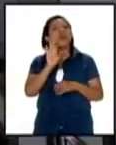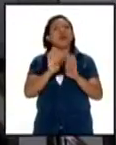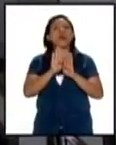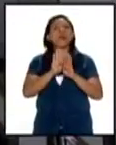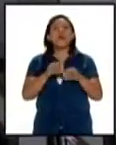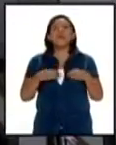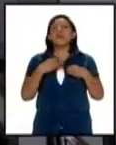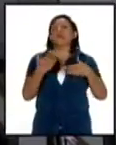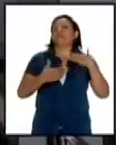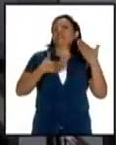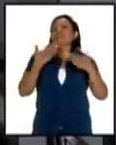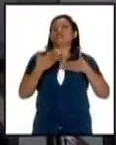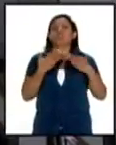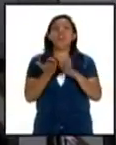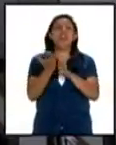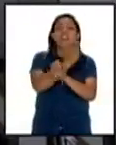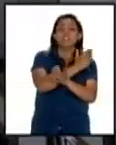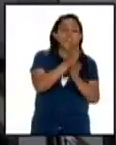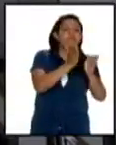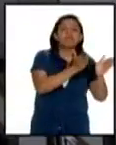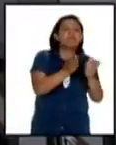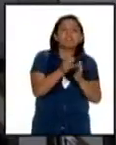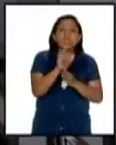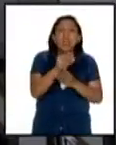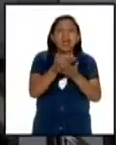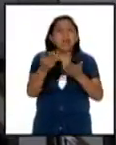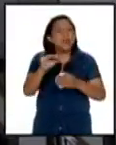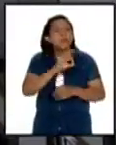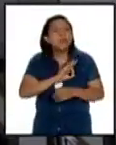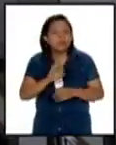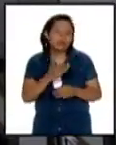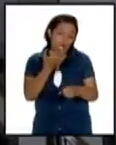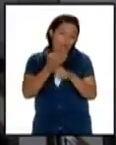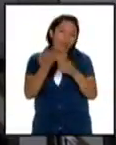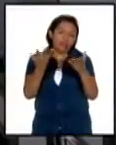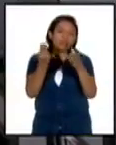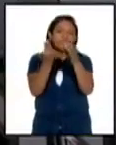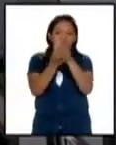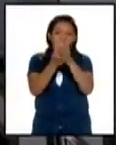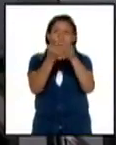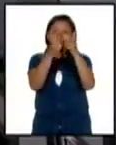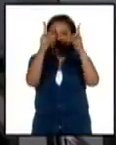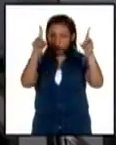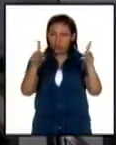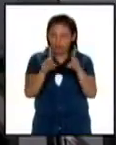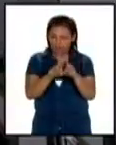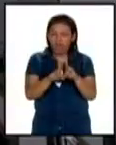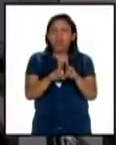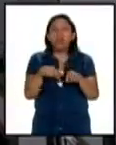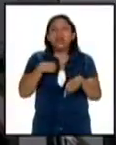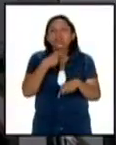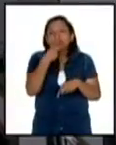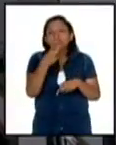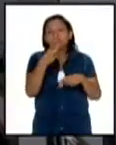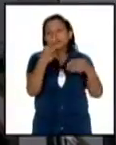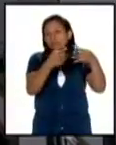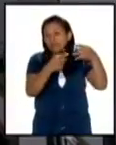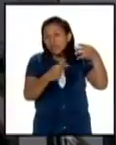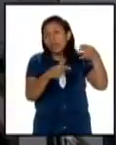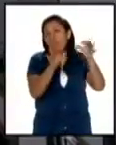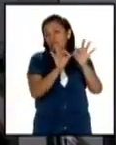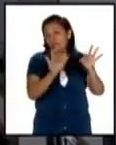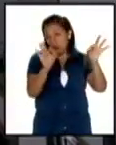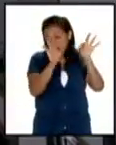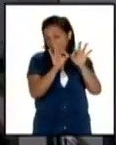como no lo he hecho en ninguna otra etapa. Y entonces lo que estamos haciendo es ofrecer un diplomado que nos habla desde las cuestiones que todo mundo sabemos son